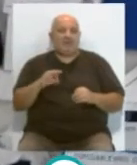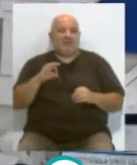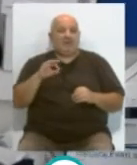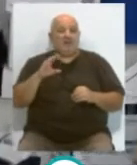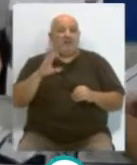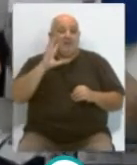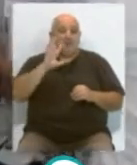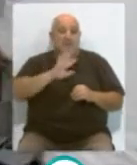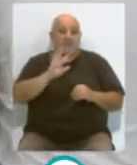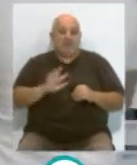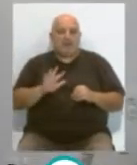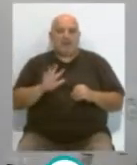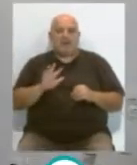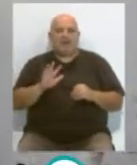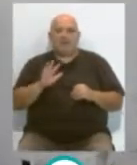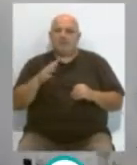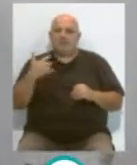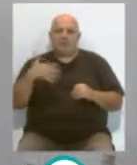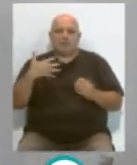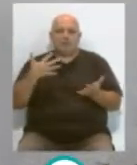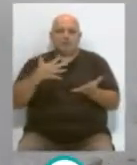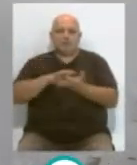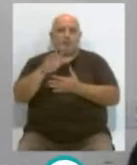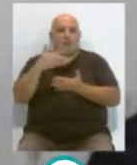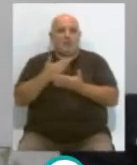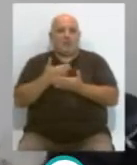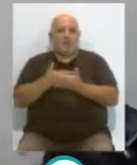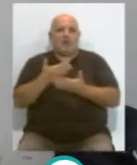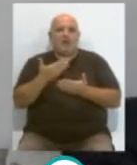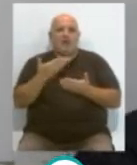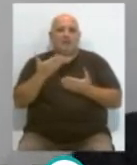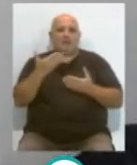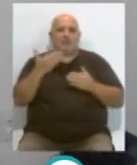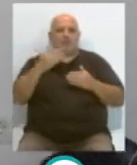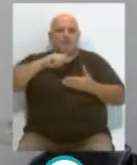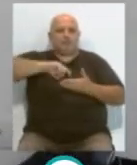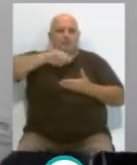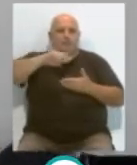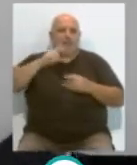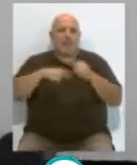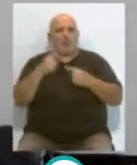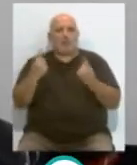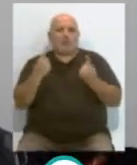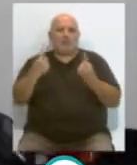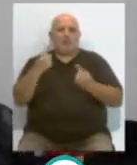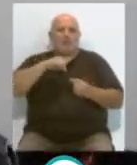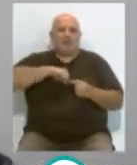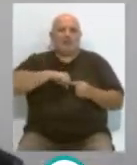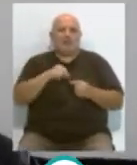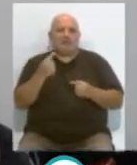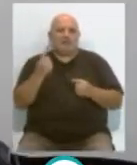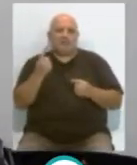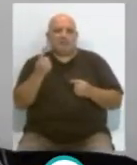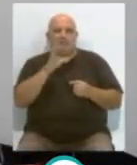entendido, ha arrasado, porque en muchas pruebas había momentos en que los futbolistas estaban un poco